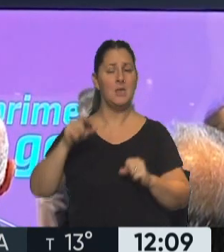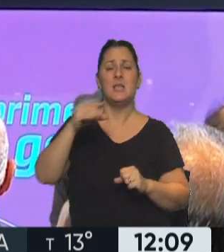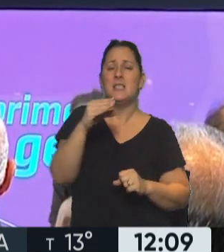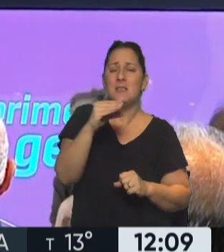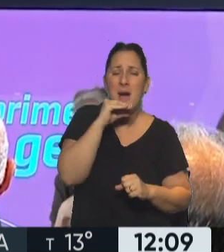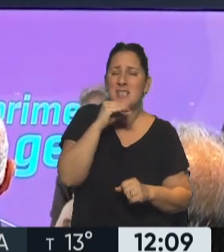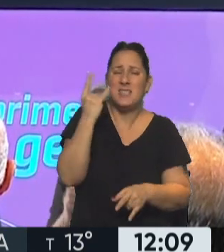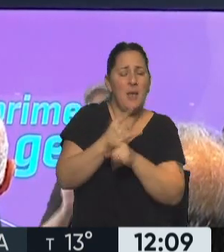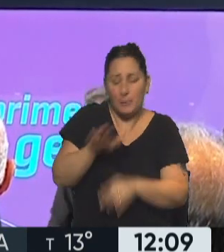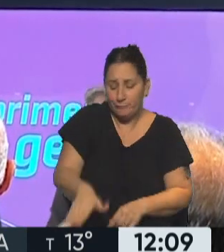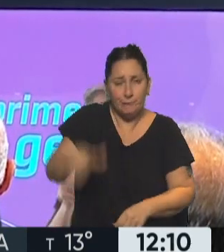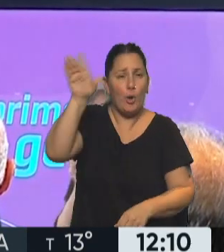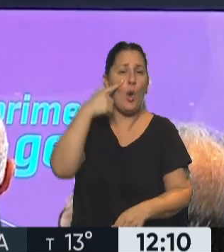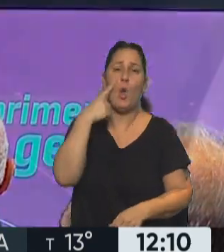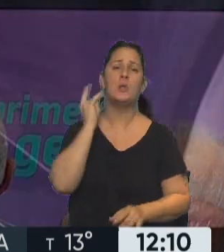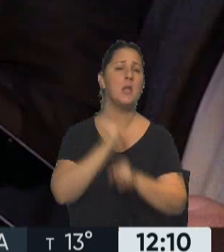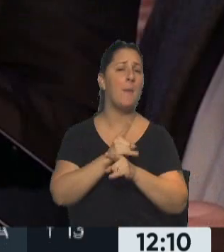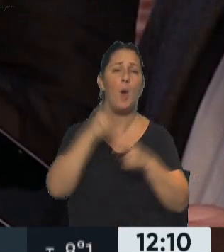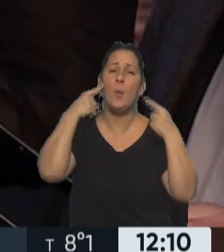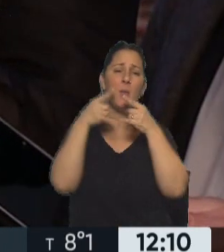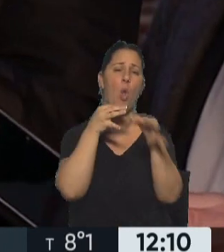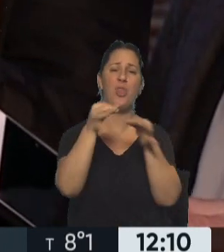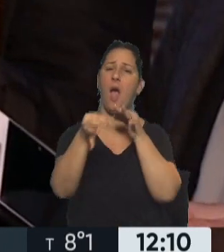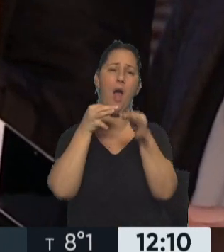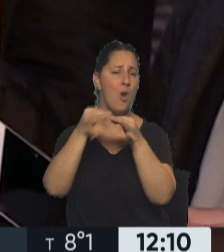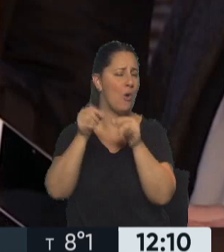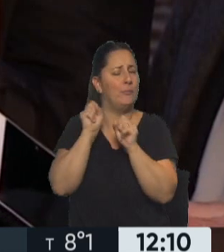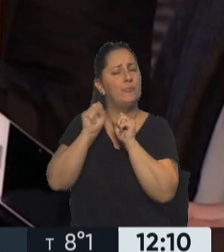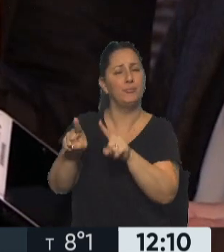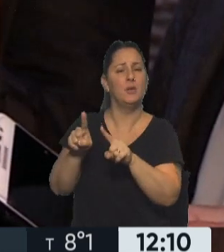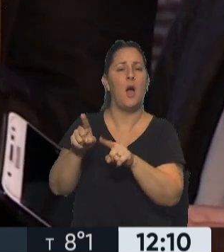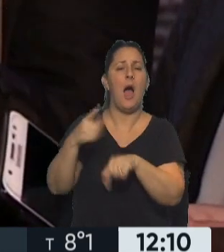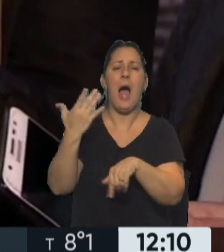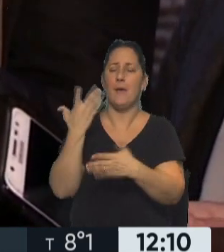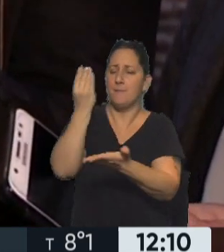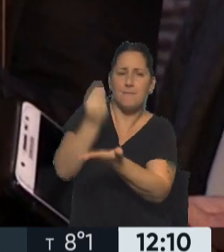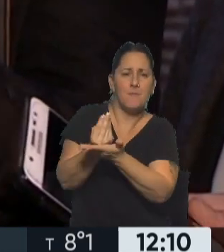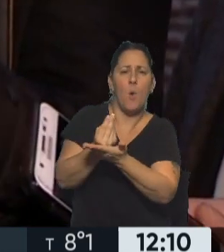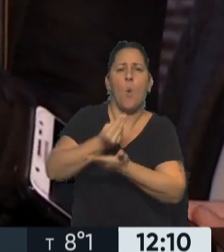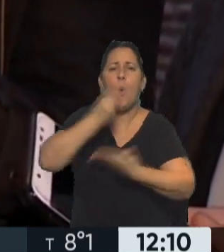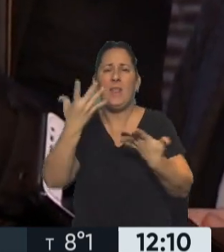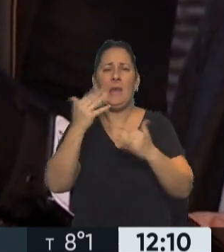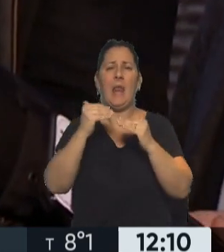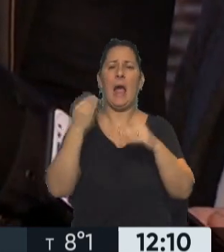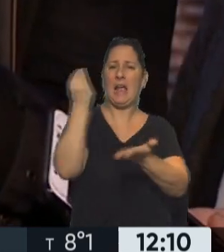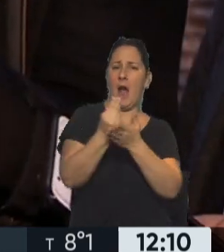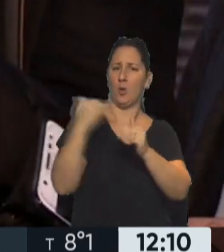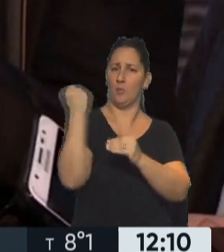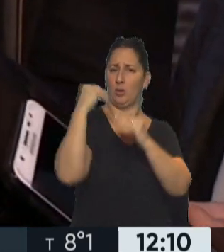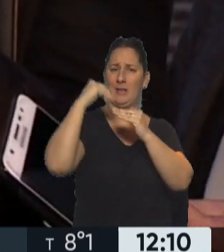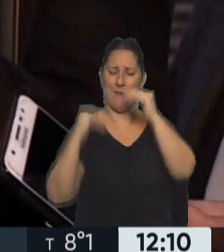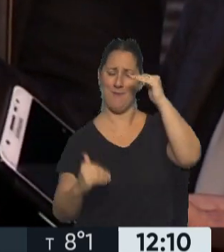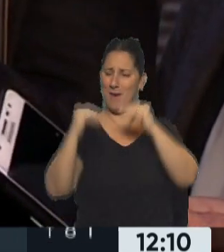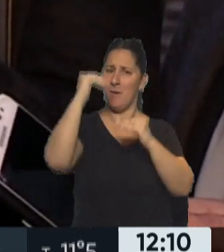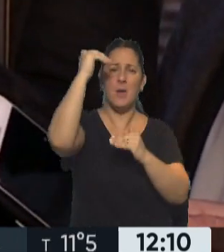desde muy chiquitito, desde que lo conozco. Y cada vez que le llega un cargo, no importa, más grande, más chico, más alto, más bajo, con